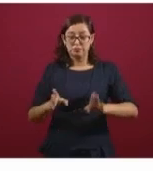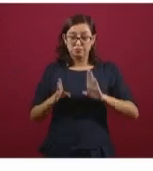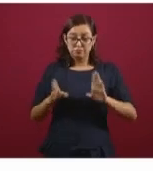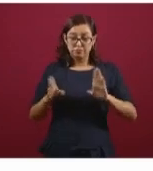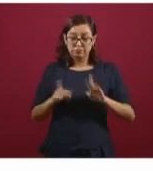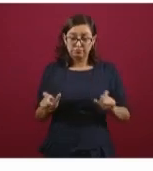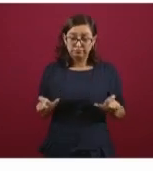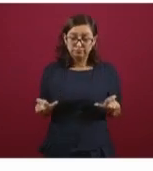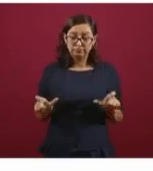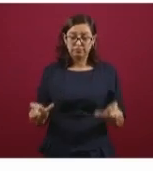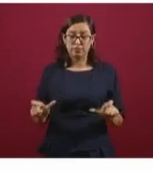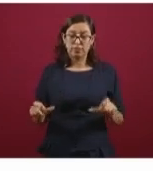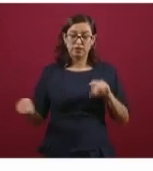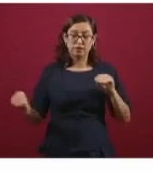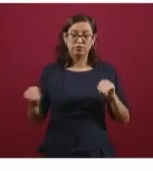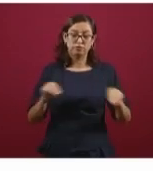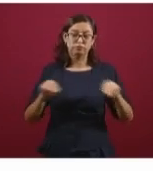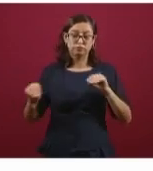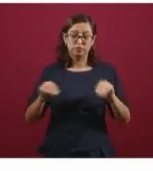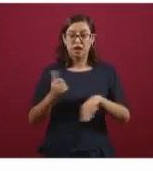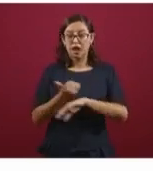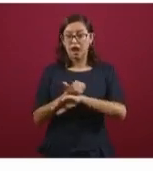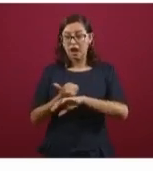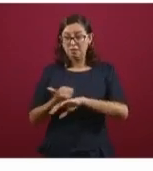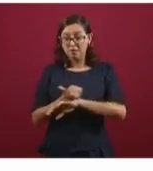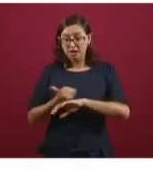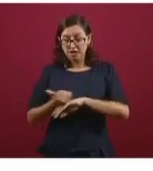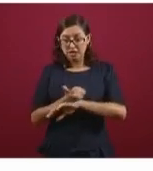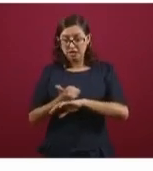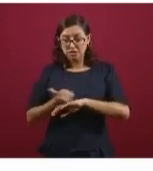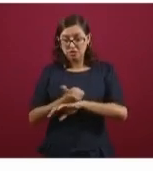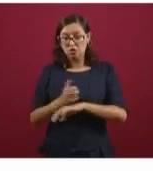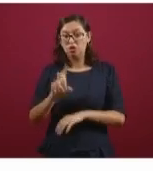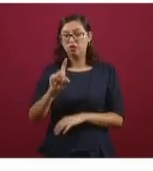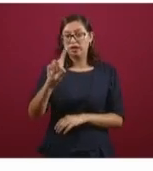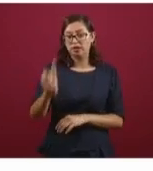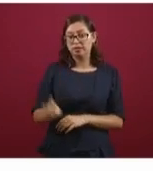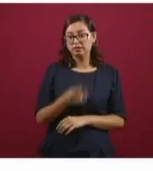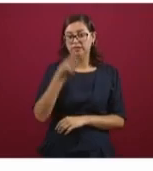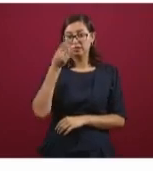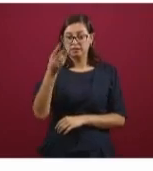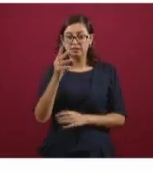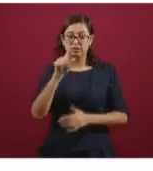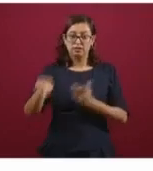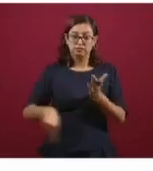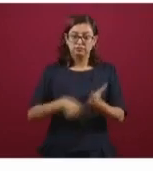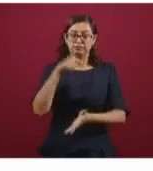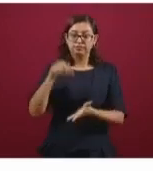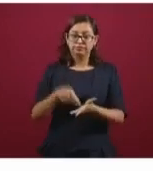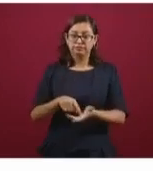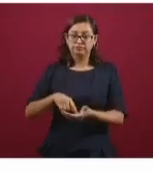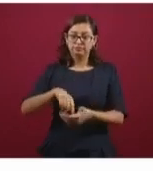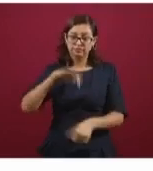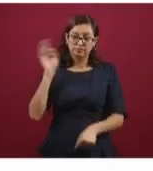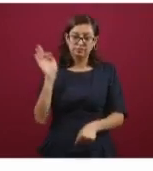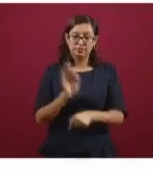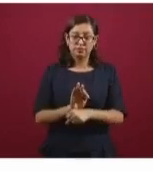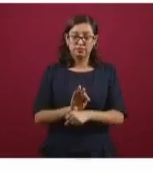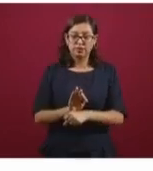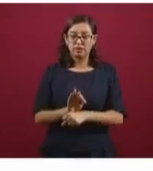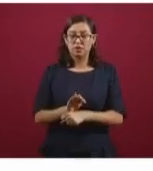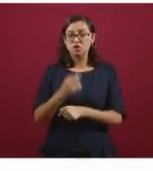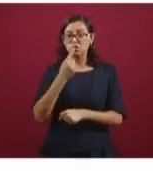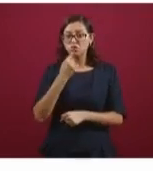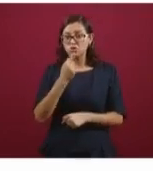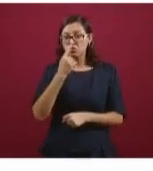seguridad estratégicos móviles, que son los amarillos, como los 37 puestos militares de seguridad regionales, en